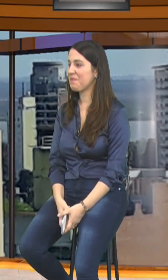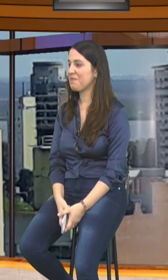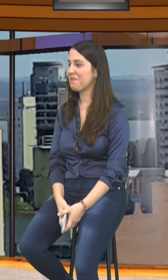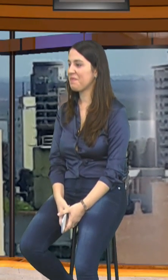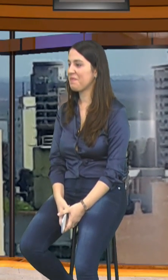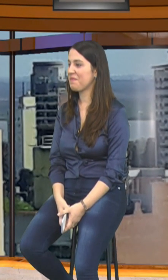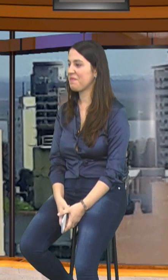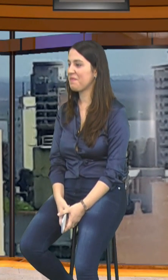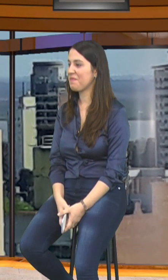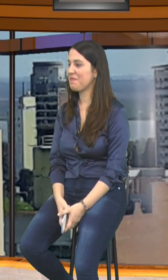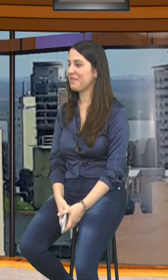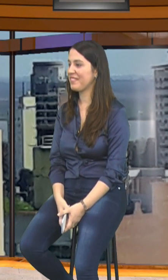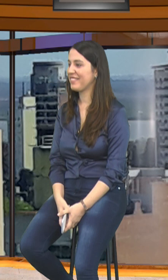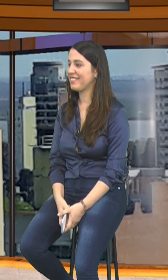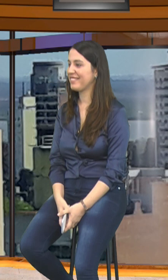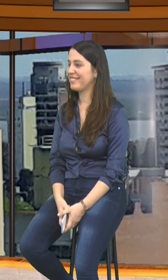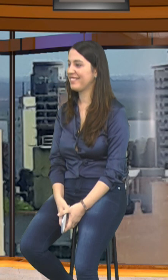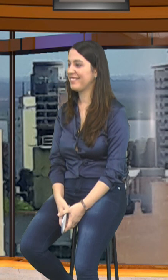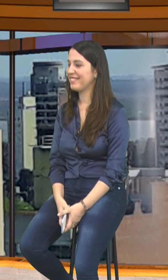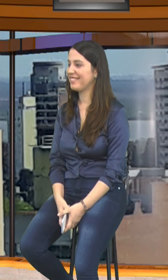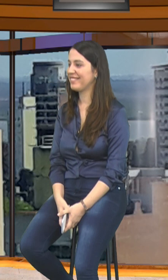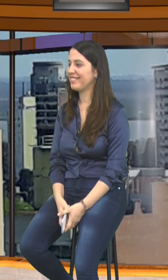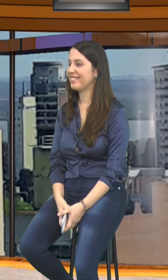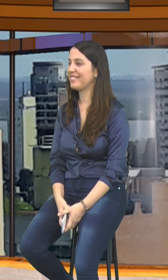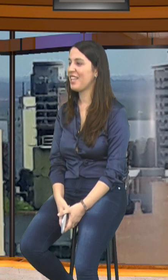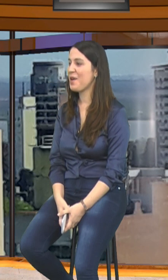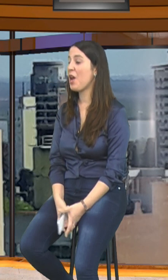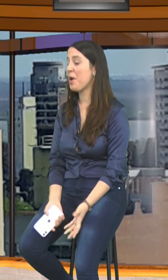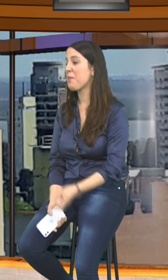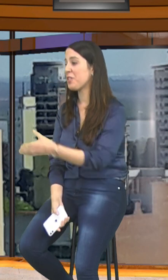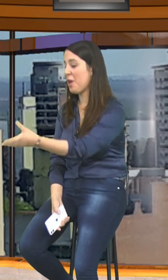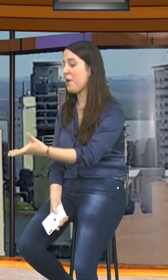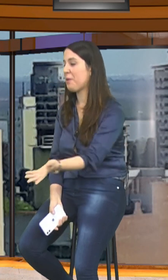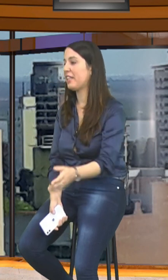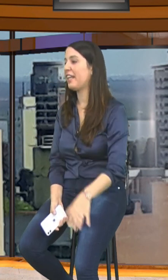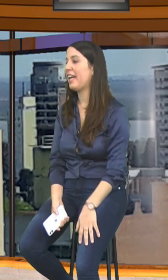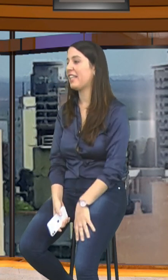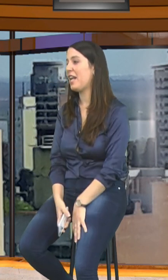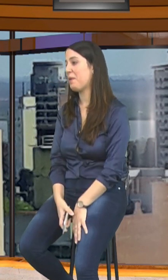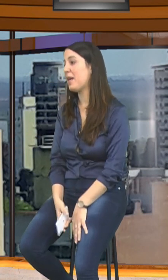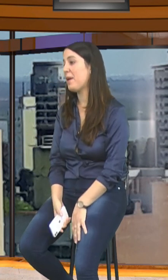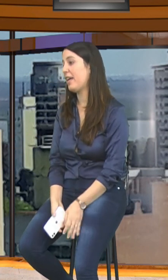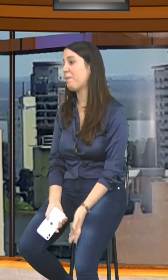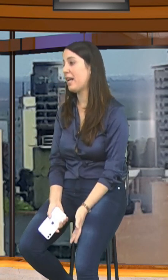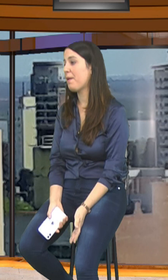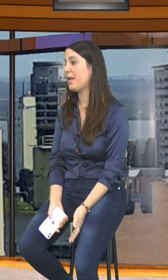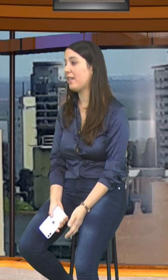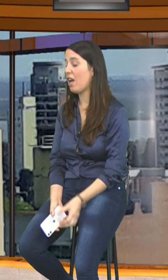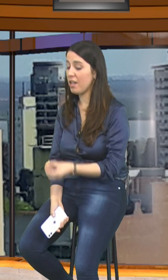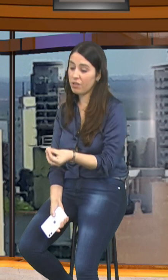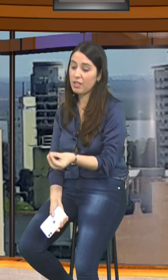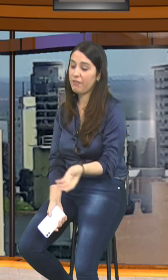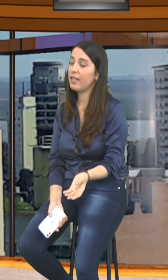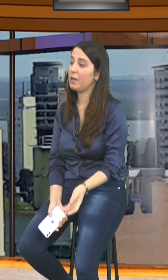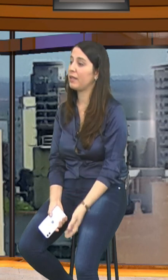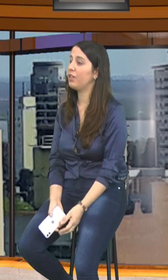en alguna vez por abrazado, pero después dirimen las distintas ideas. Bueno, está bien, por eso está la interna. No, bueno, por eso es importante. Esta es la primera vez que en Paraná va a haber interna.